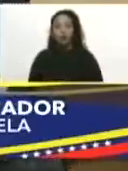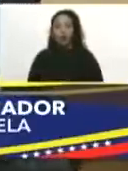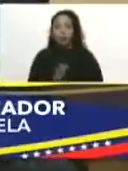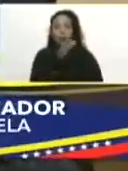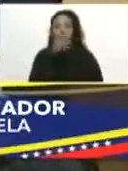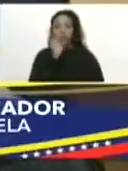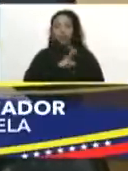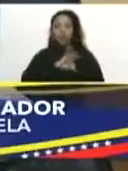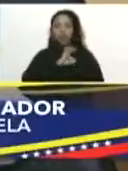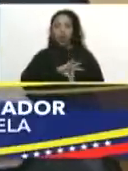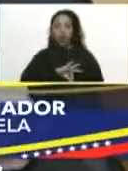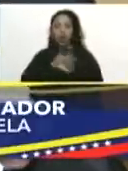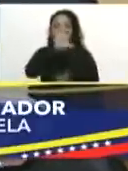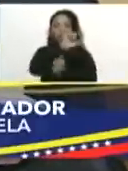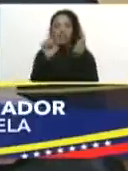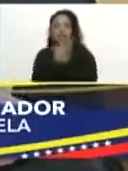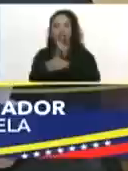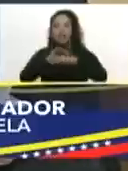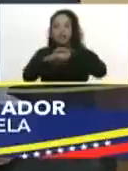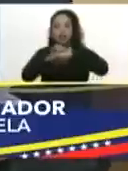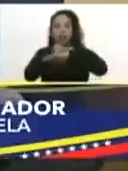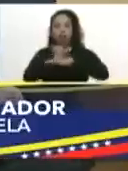Excelentísimos viceministros.